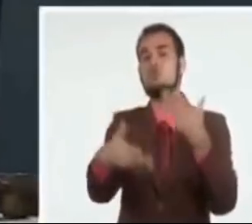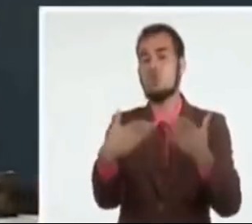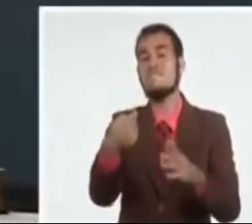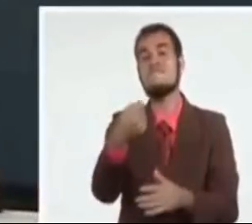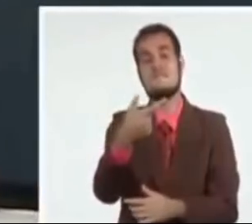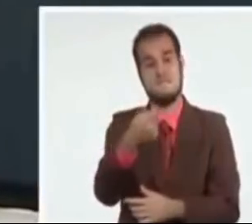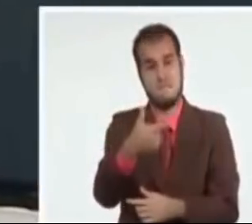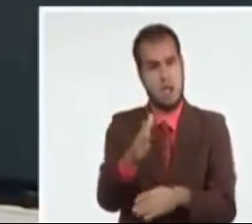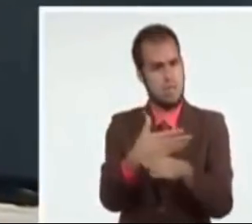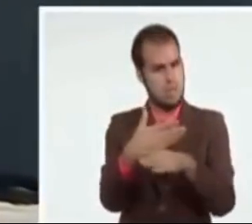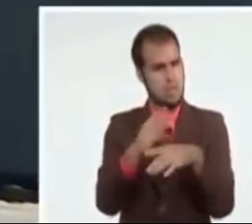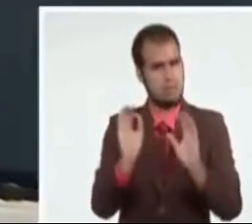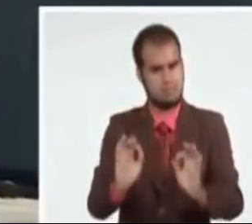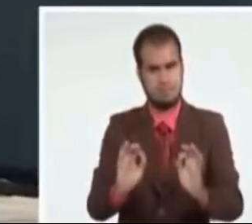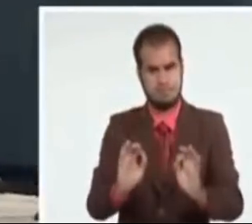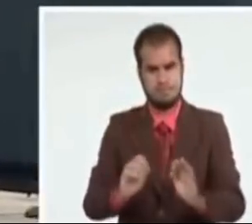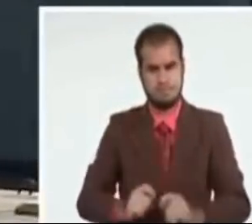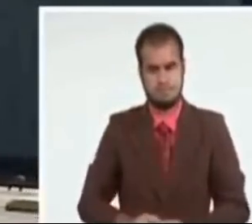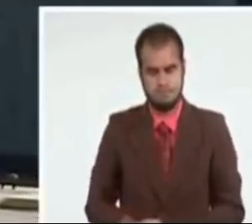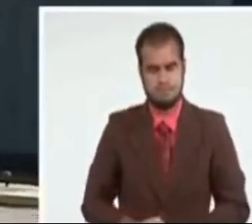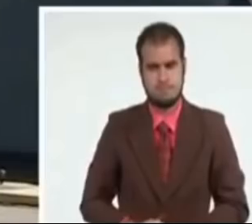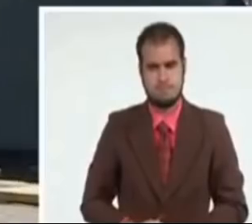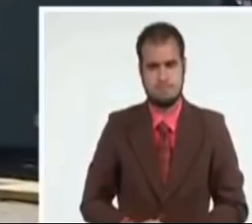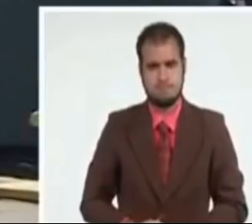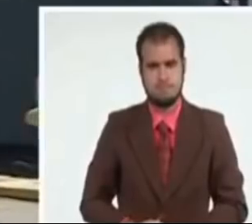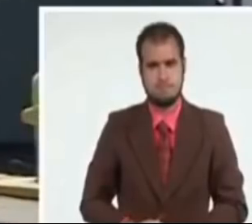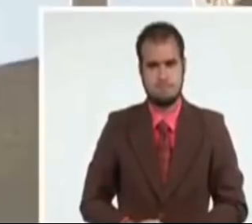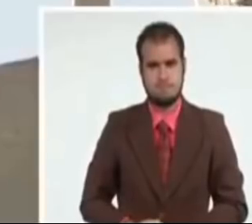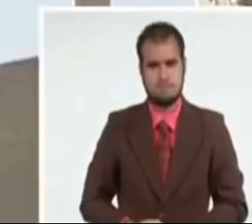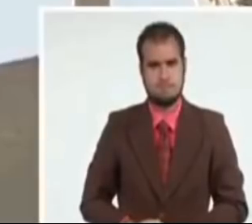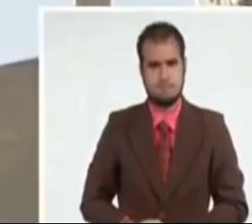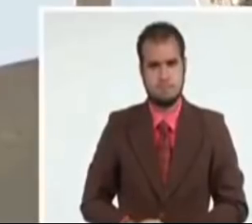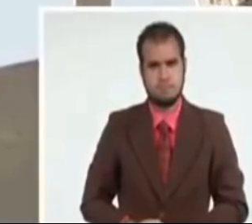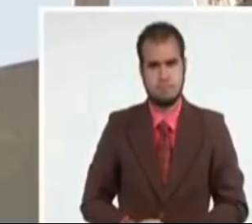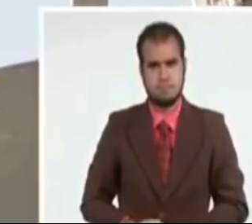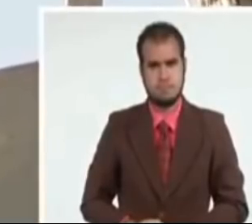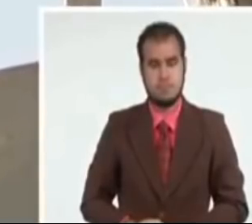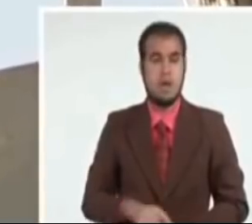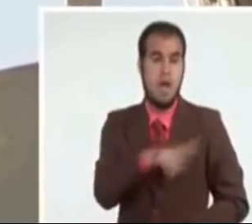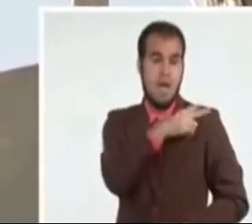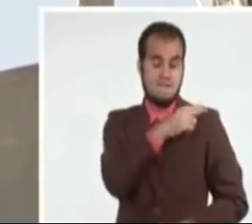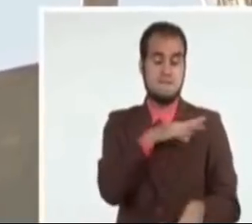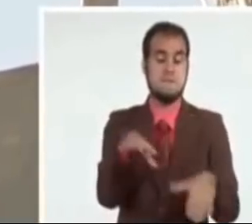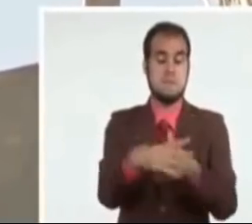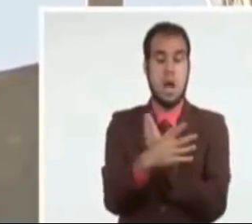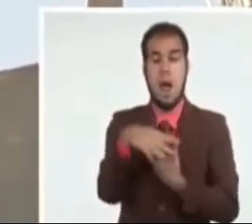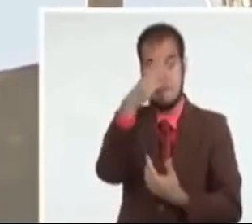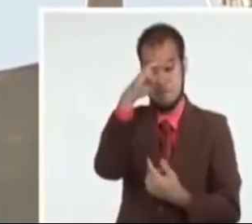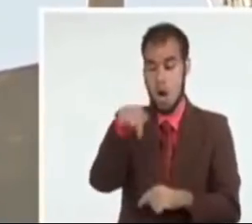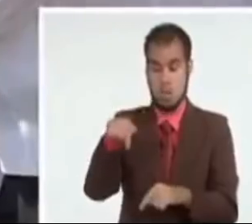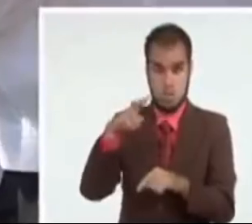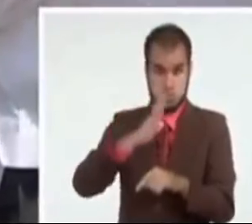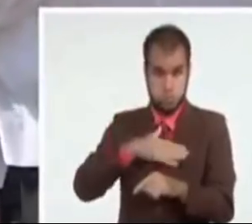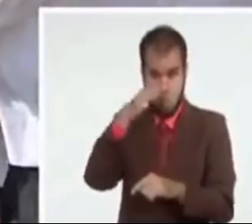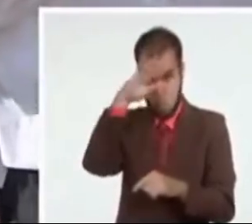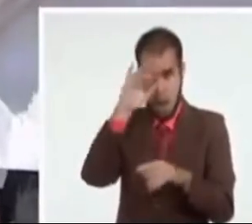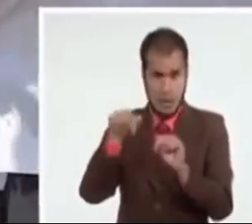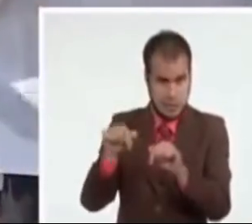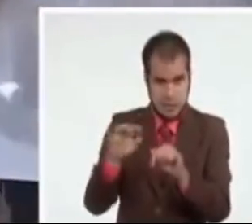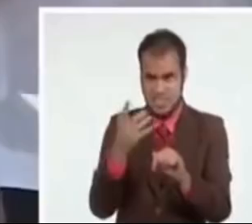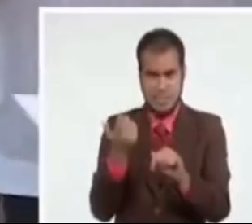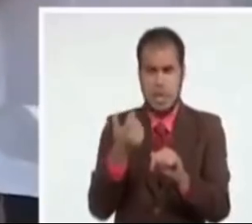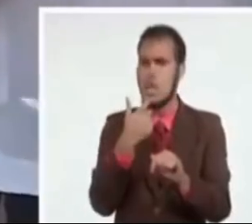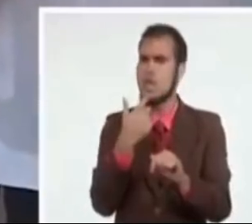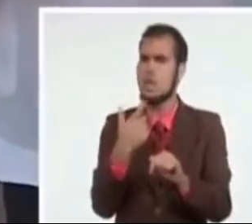frijoles en diferentes formatos. El embajador de México en Cuba destacó que esta operación